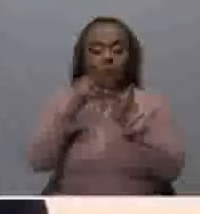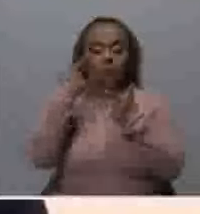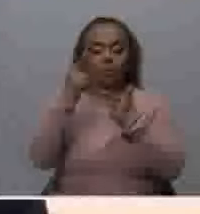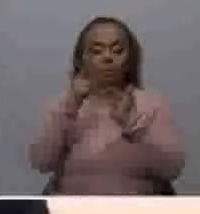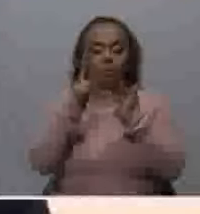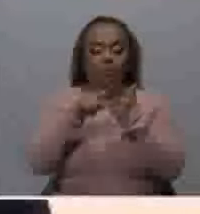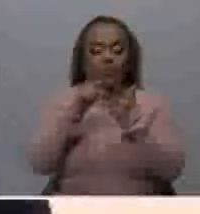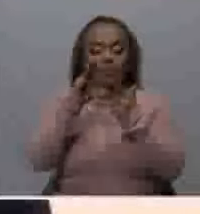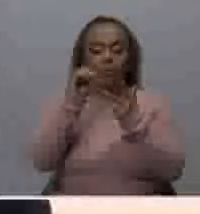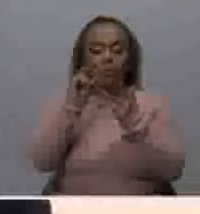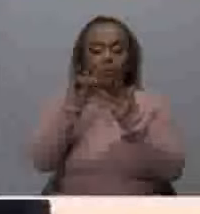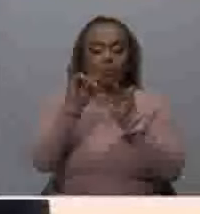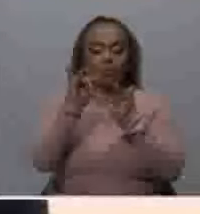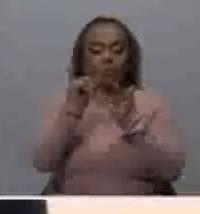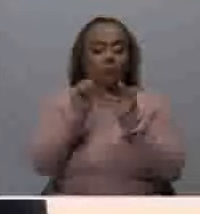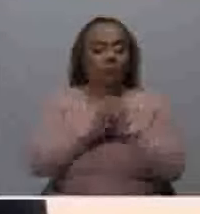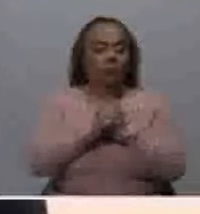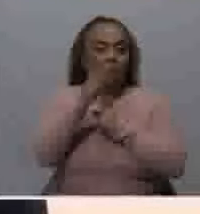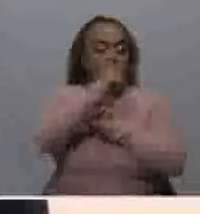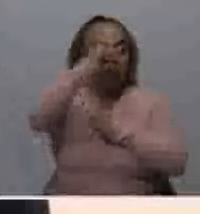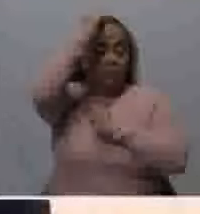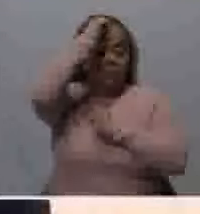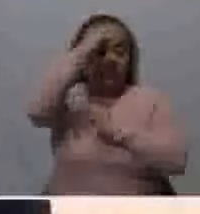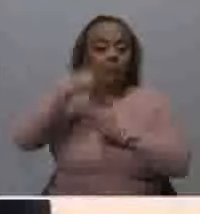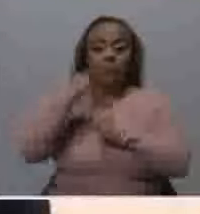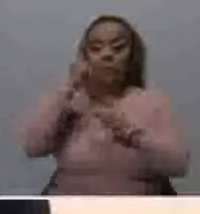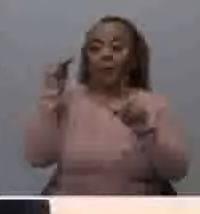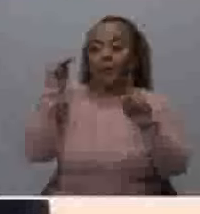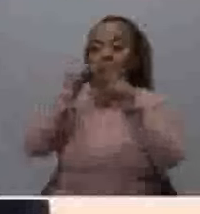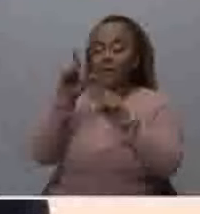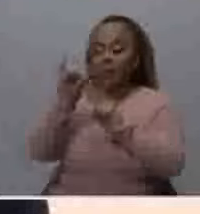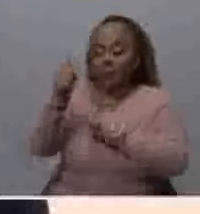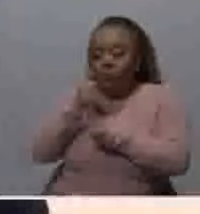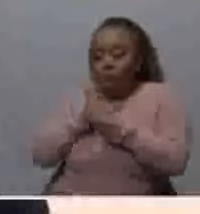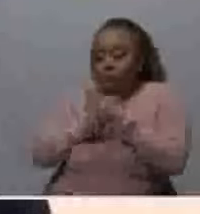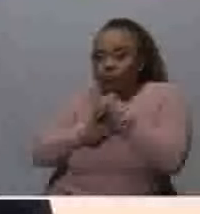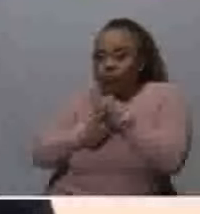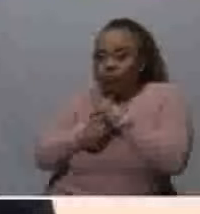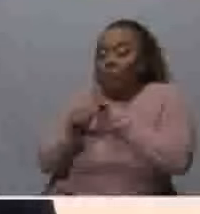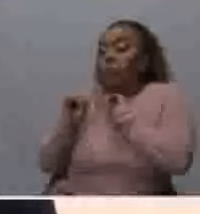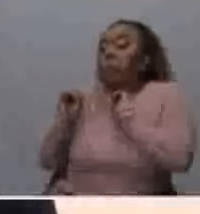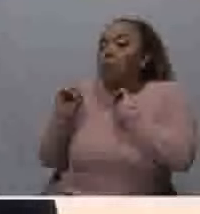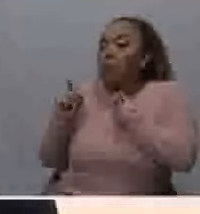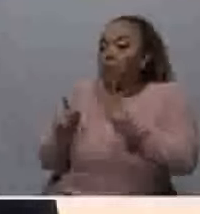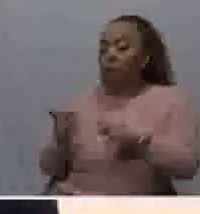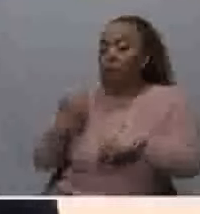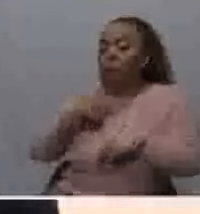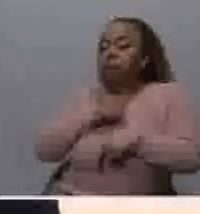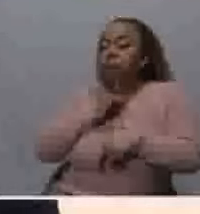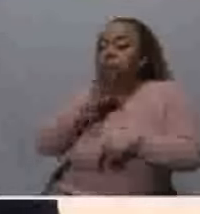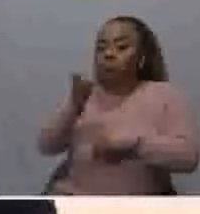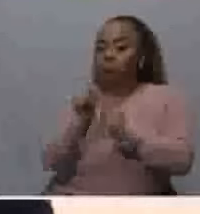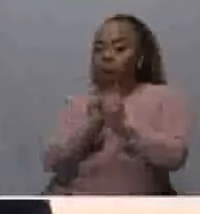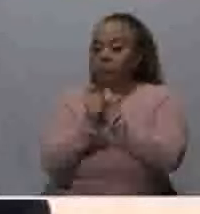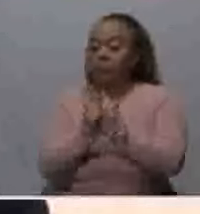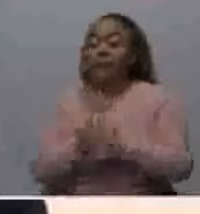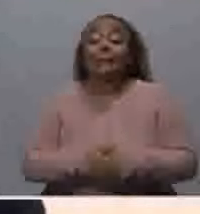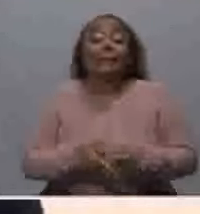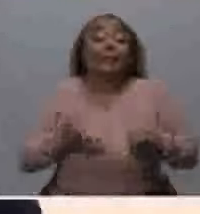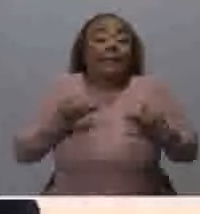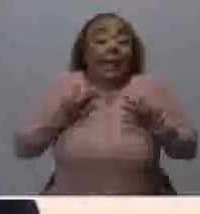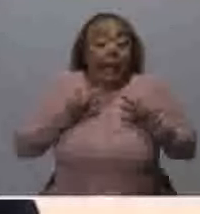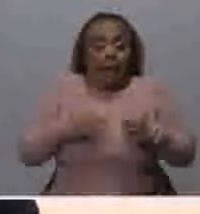no necesariamente. Hoy hay un mensaje ahí como solapado de, ok, vamos a ir a competir, vamos a tratar